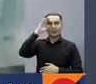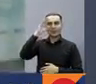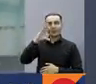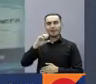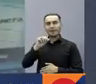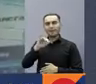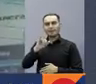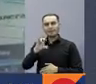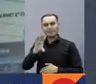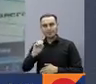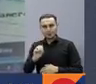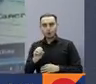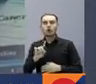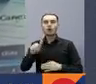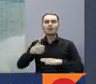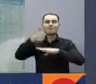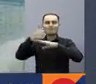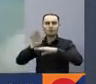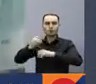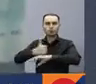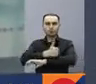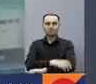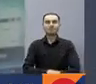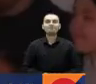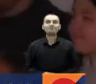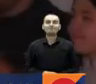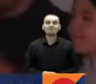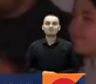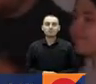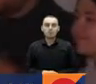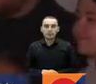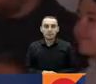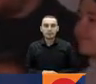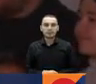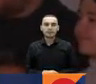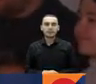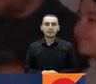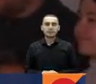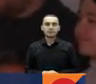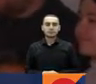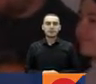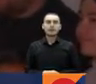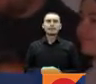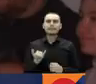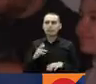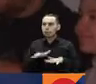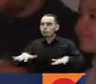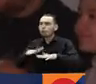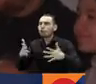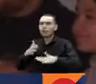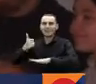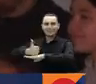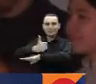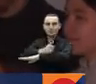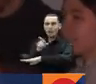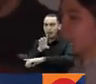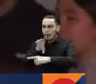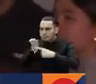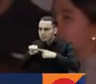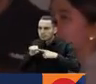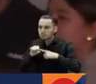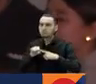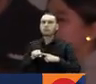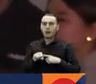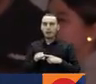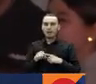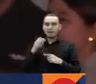Torres, comandante de la localidad de Engativá. Blue se encuentra en un sector de Suba. Pues todo